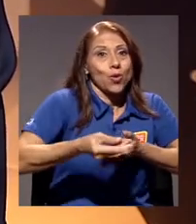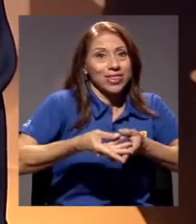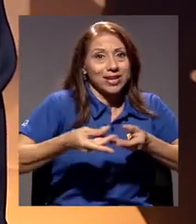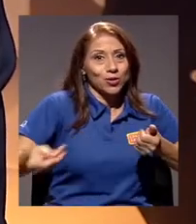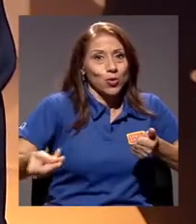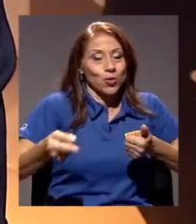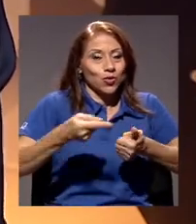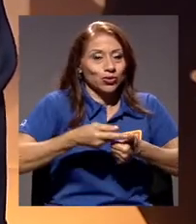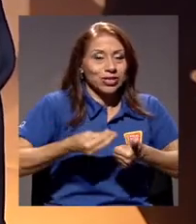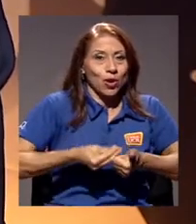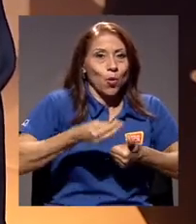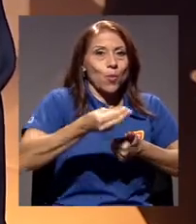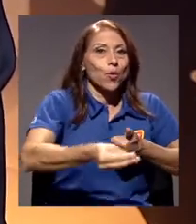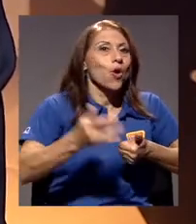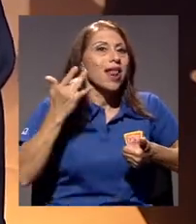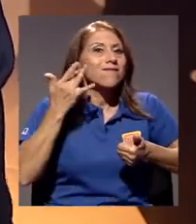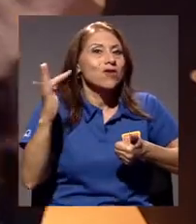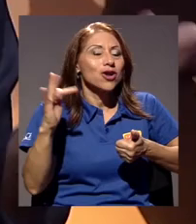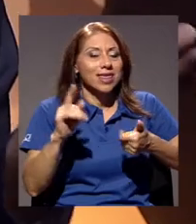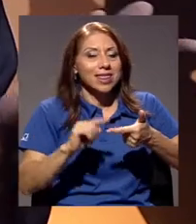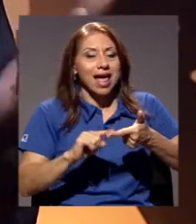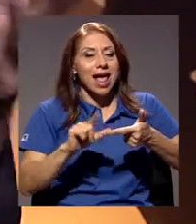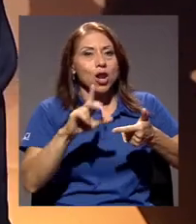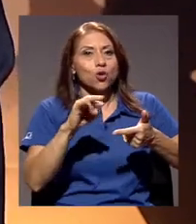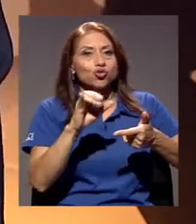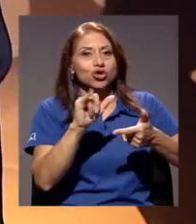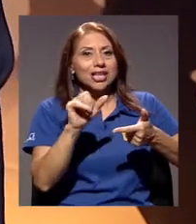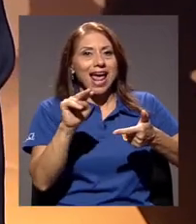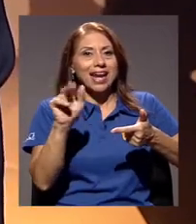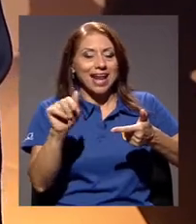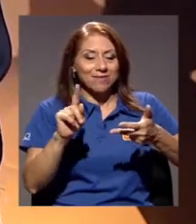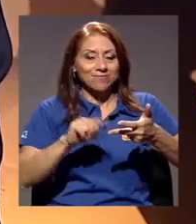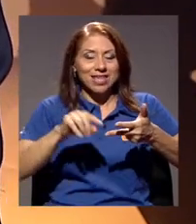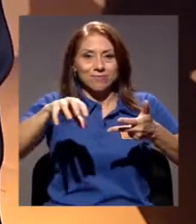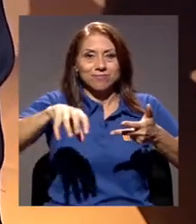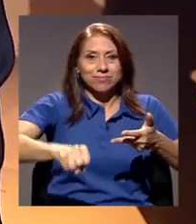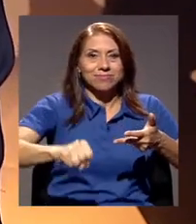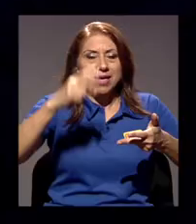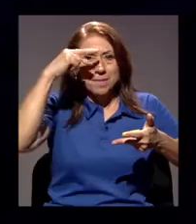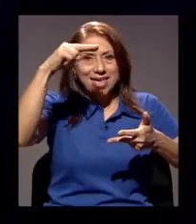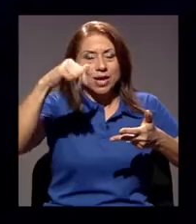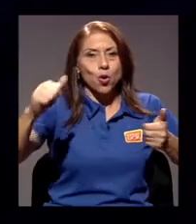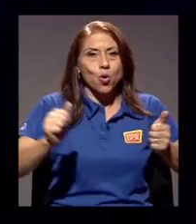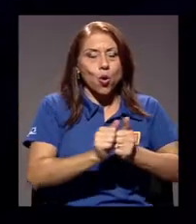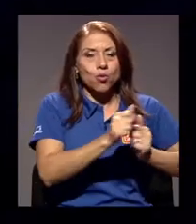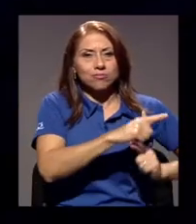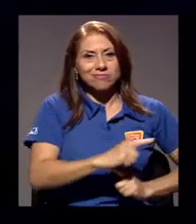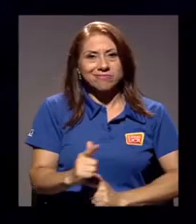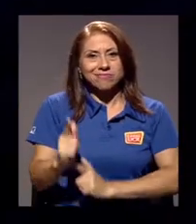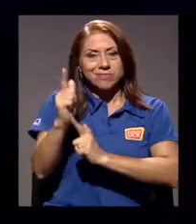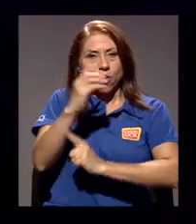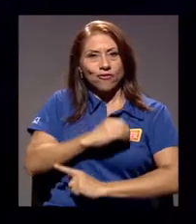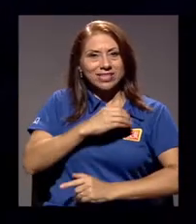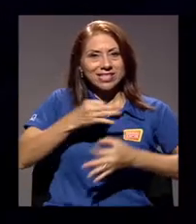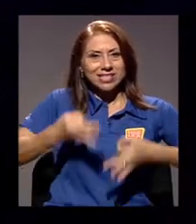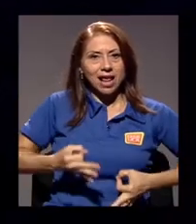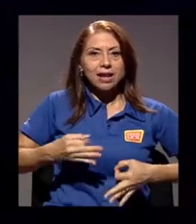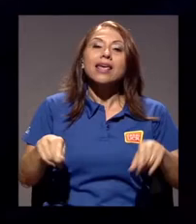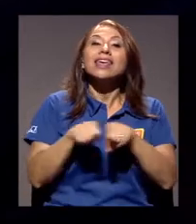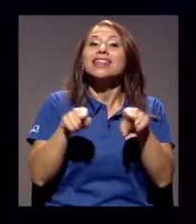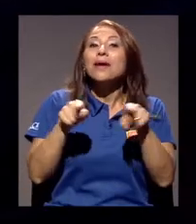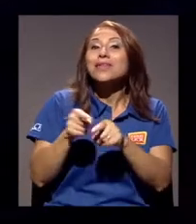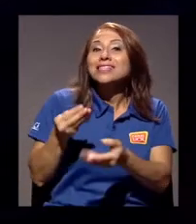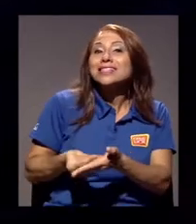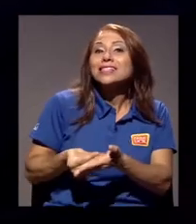se compró la luisiana y se concretó méxico con el ejército oficial y se quiso comprar jugó también